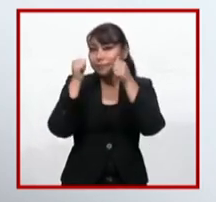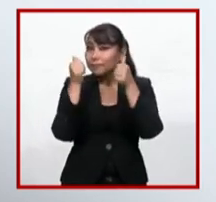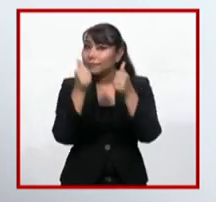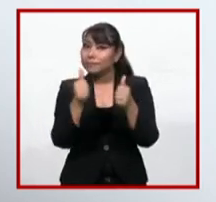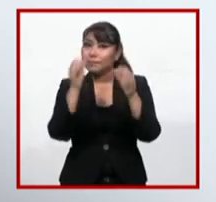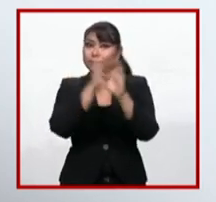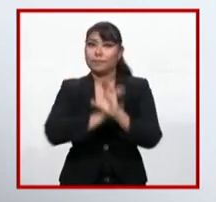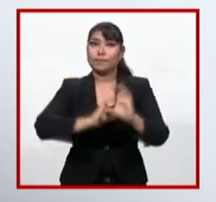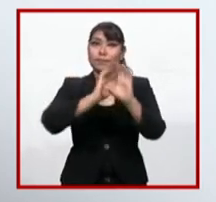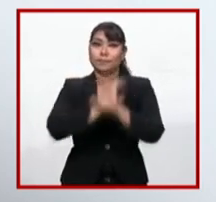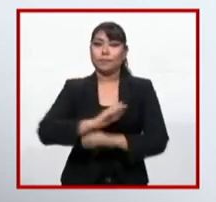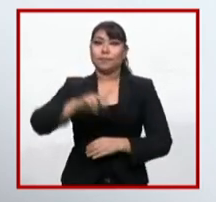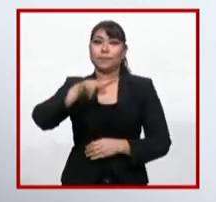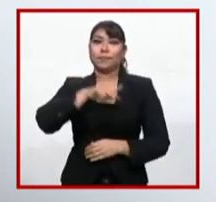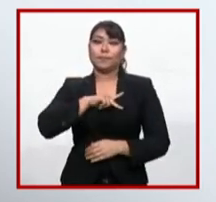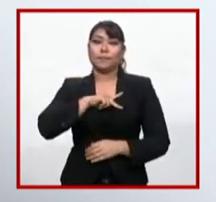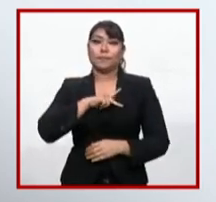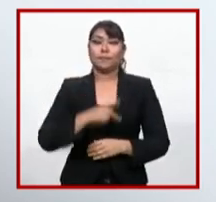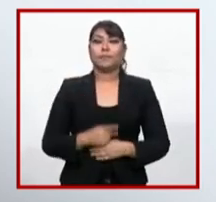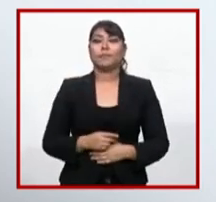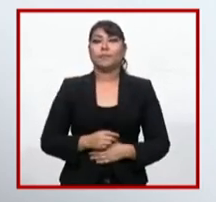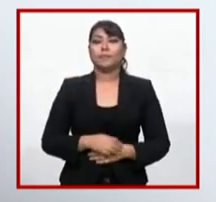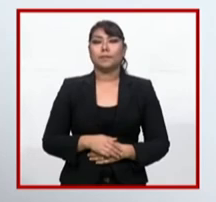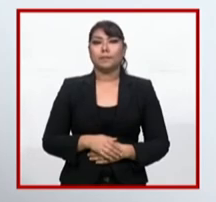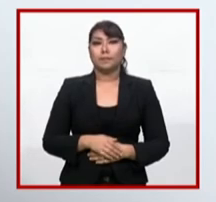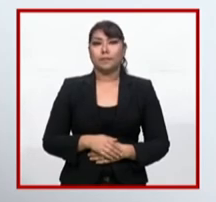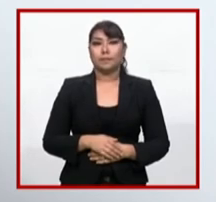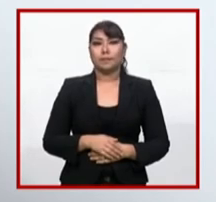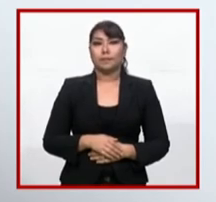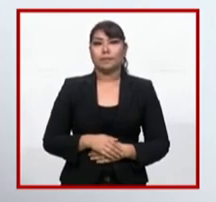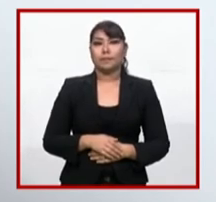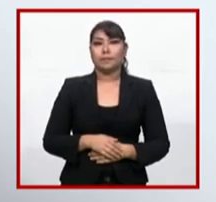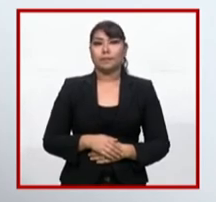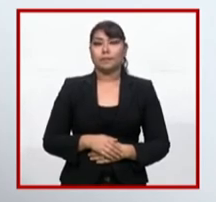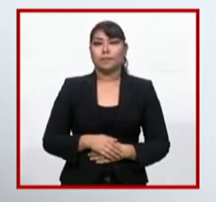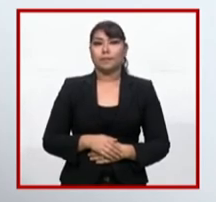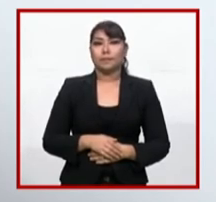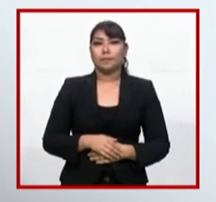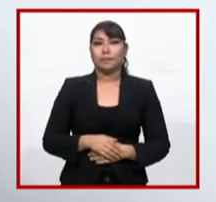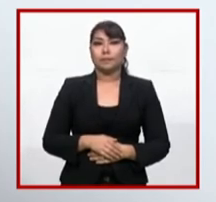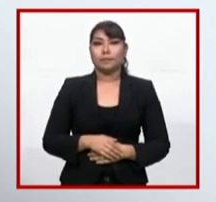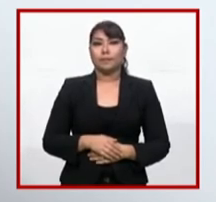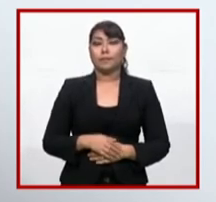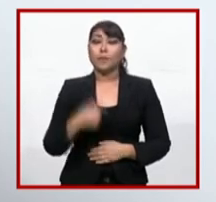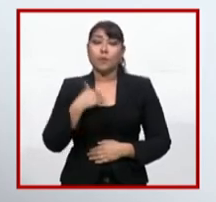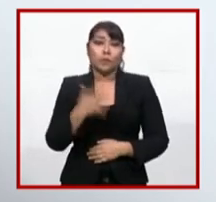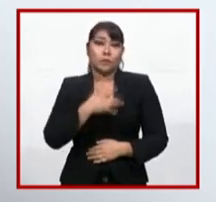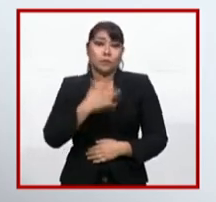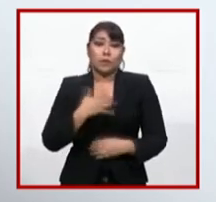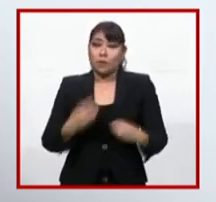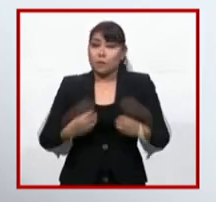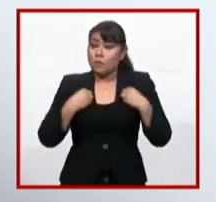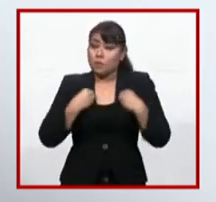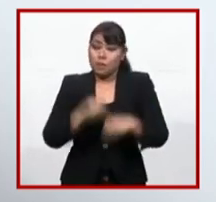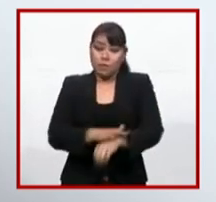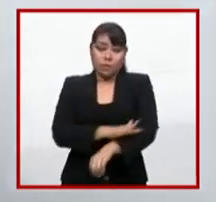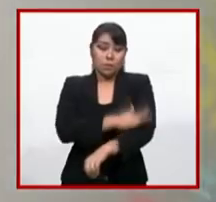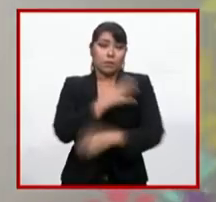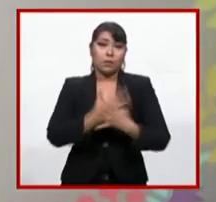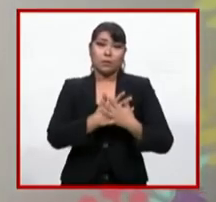mi cantar. También siento río y amo como